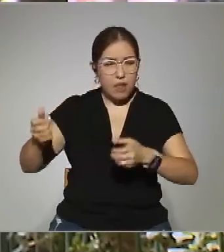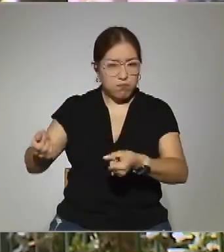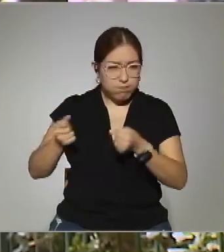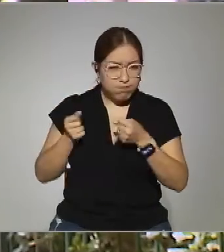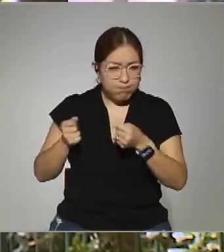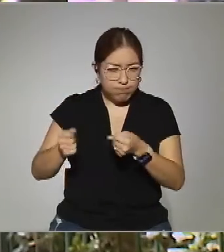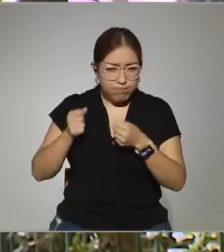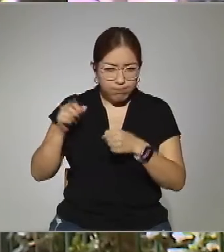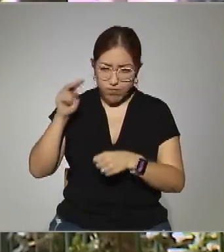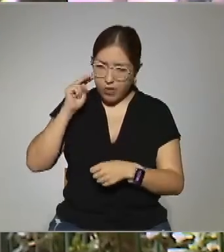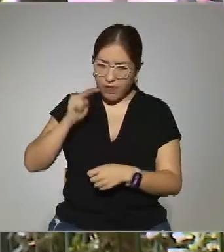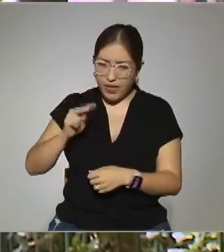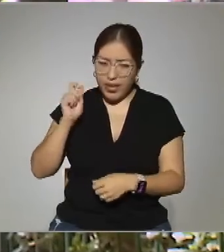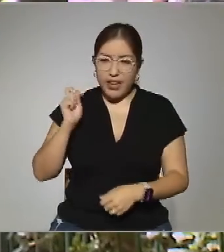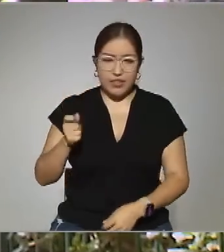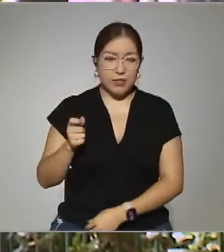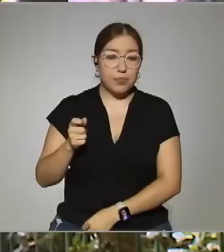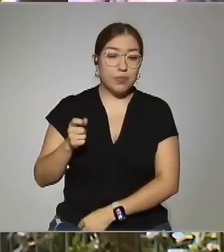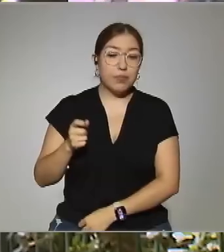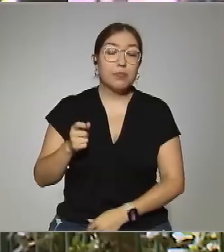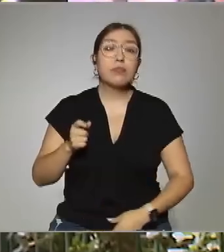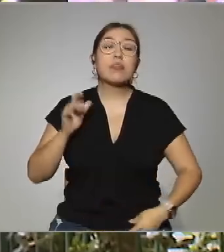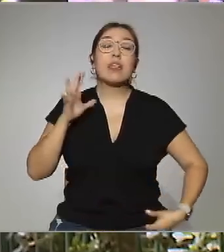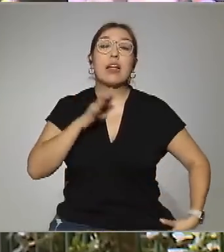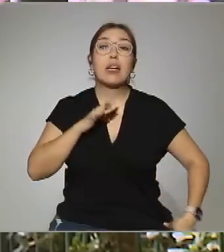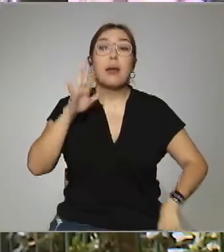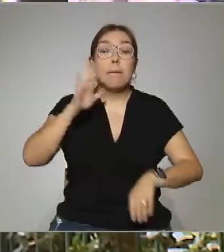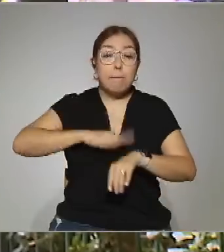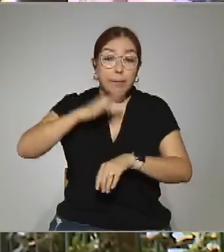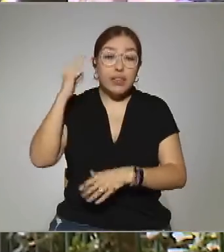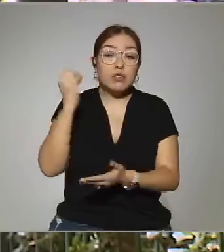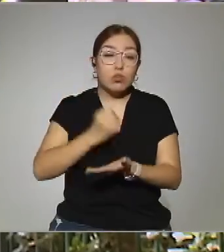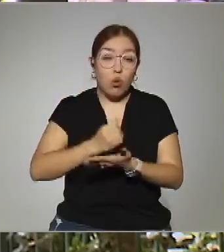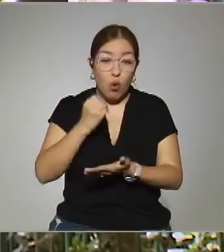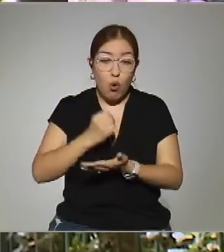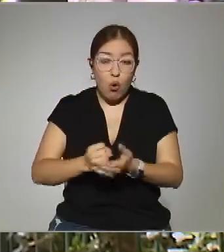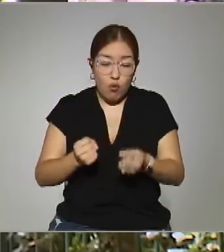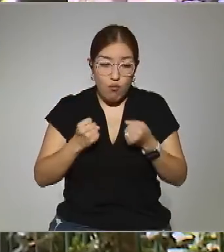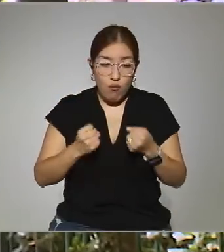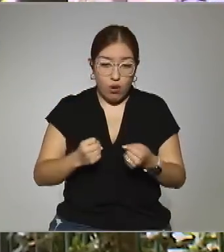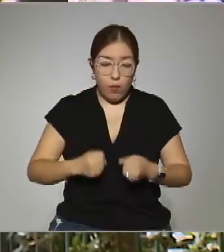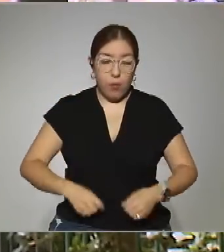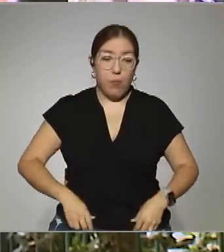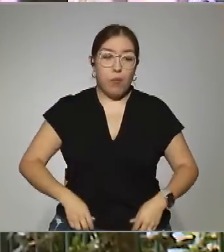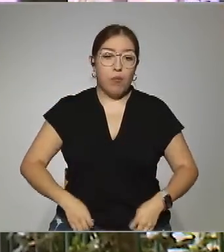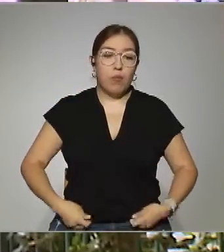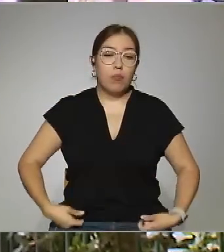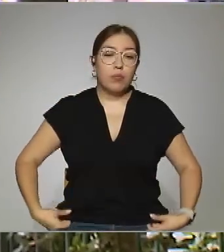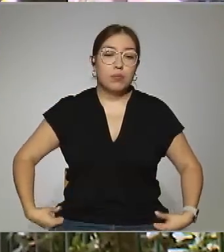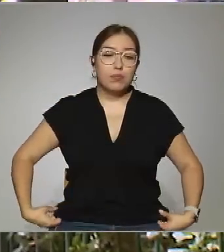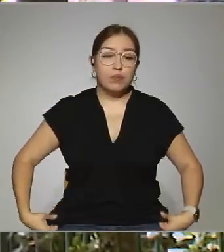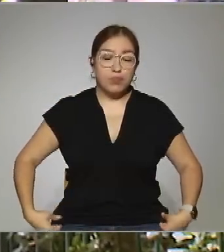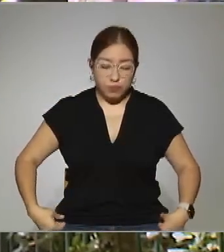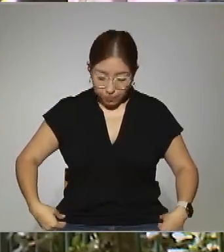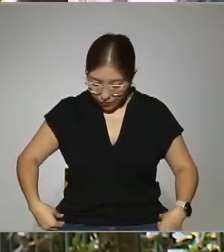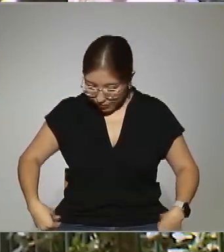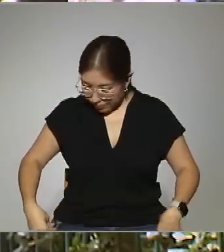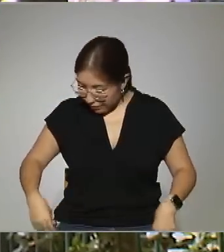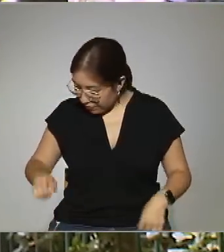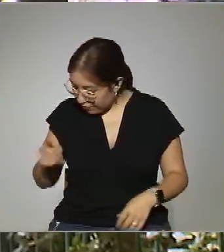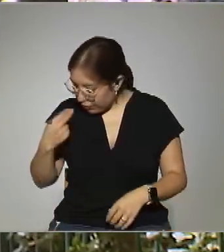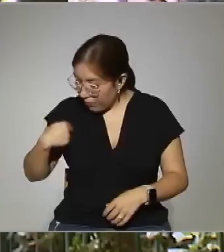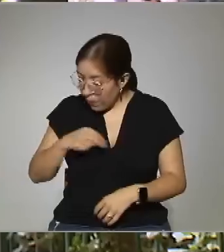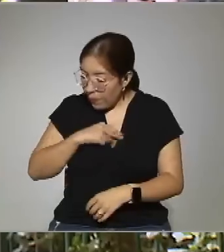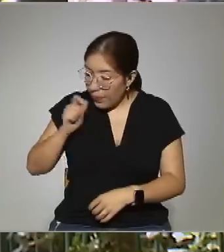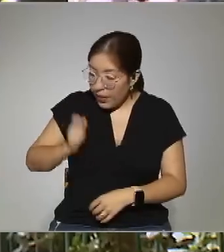más y descubre que está hecha de oro sólido. Y esto nos hace entender muy bien lo que es el daño